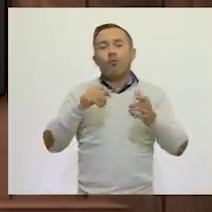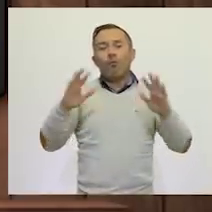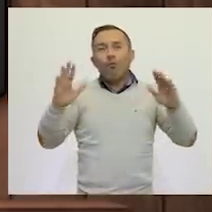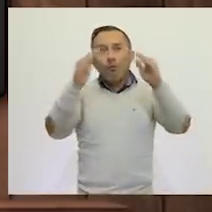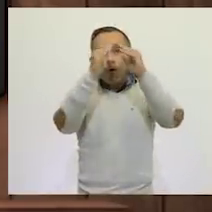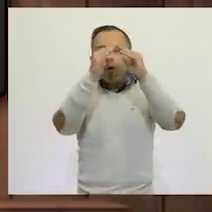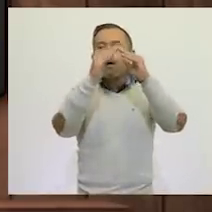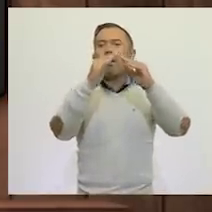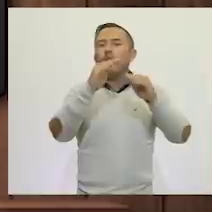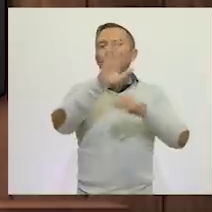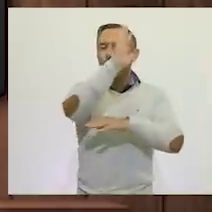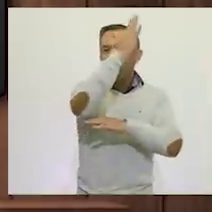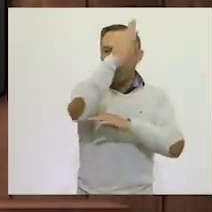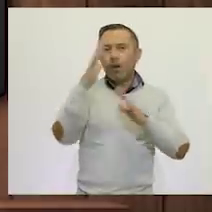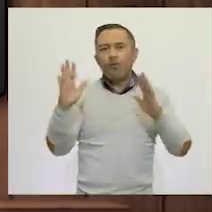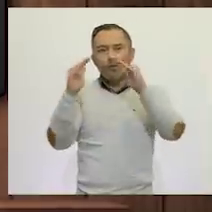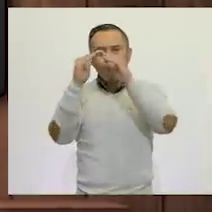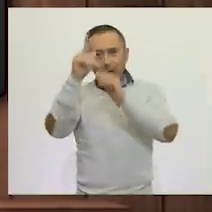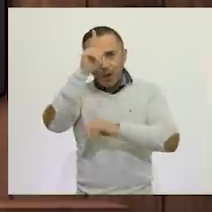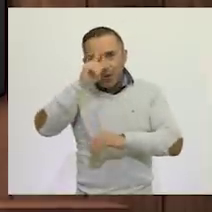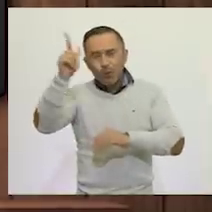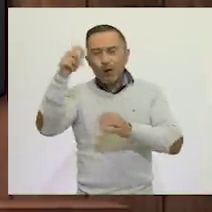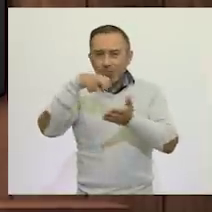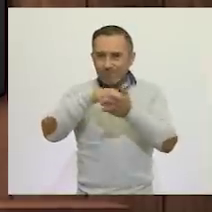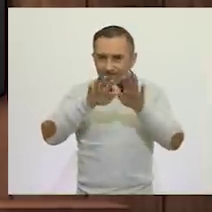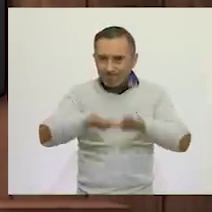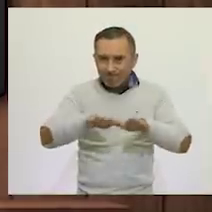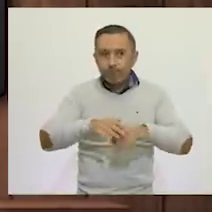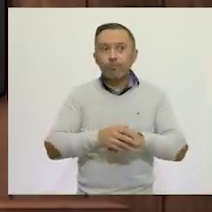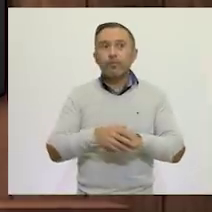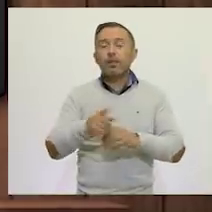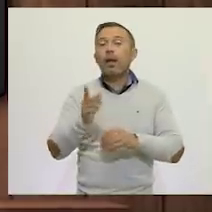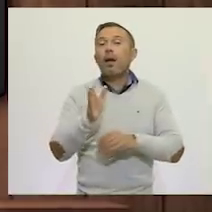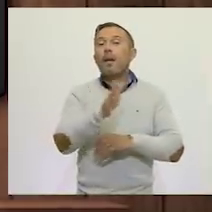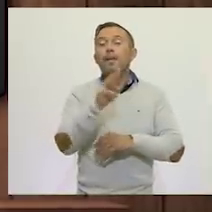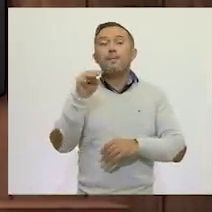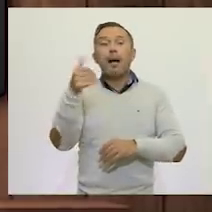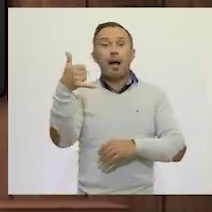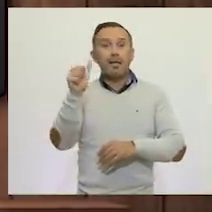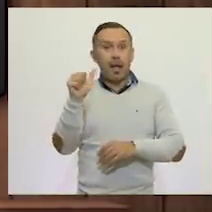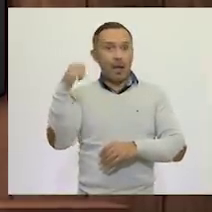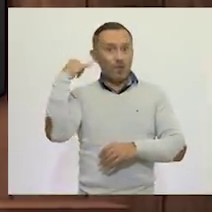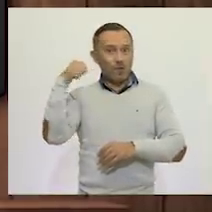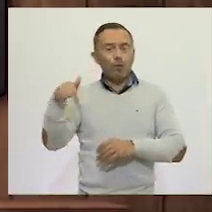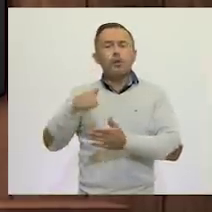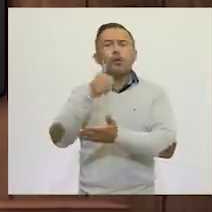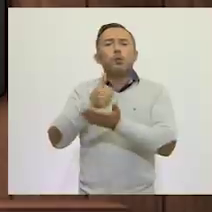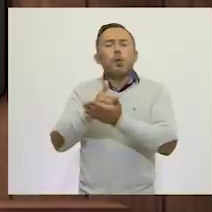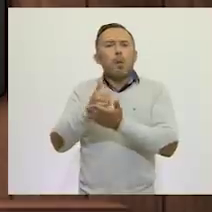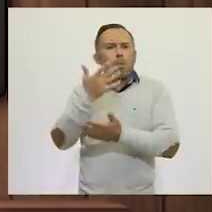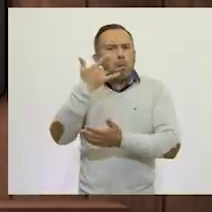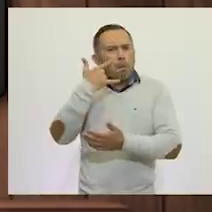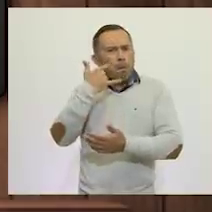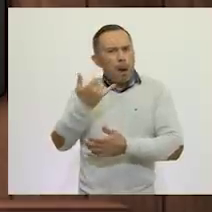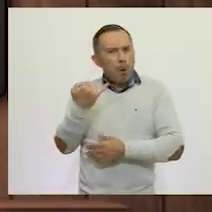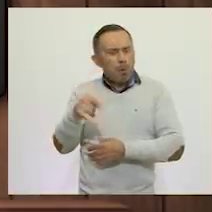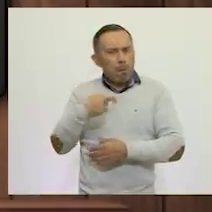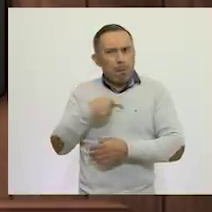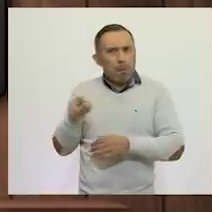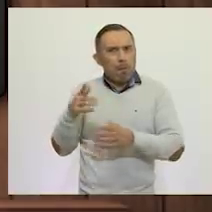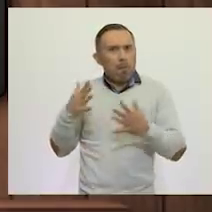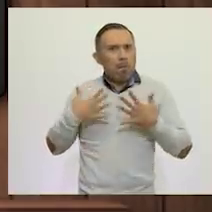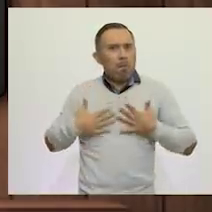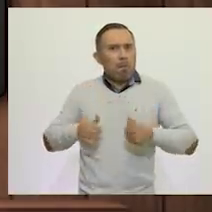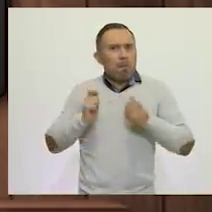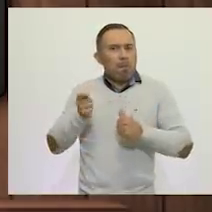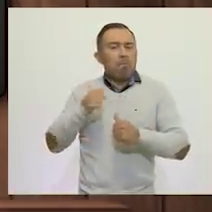luna. Hacia el área central, la costa del Golfo y el área maya, varias ciudades fueron abandonadas misteriosamente, acontecimiento